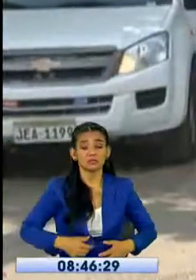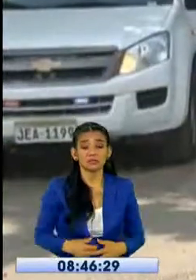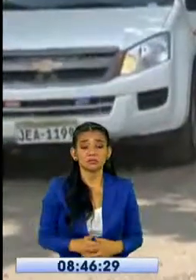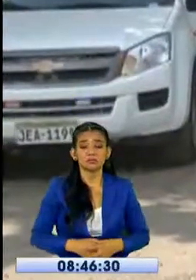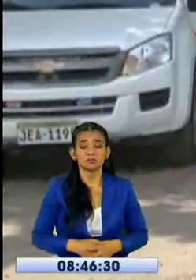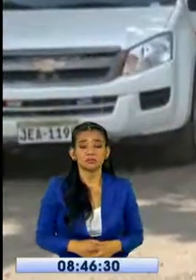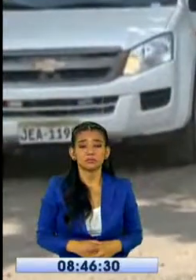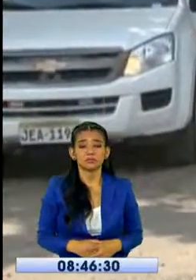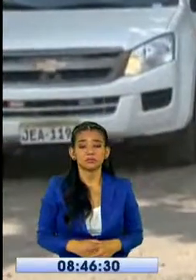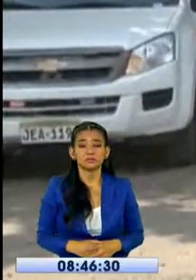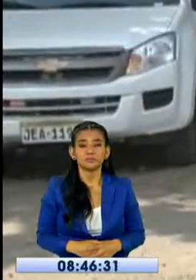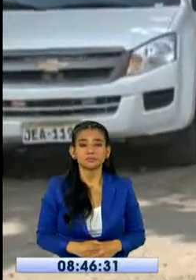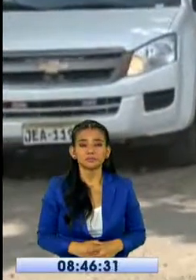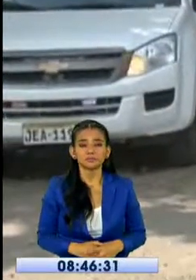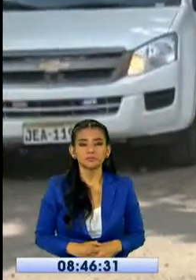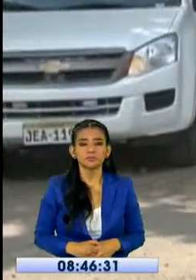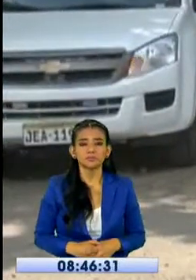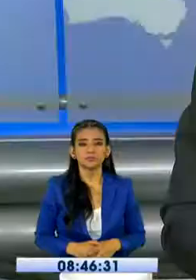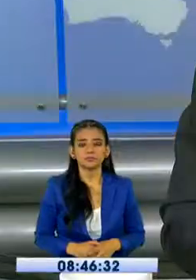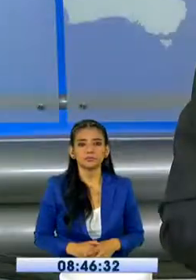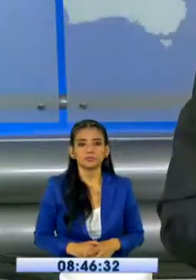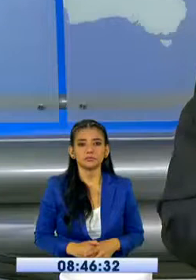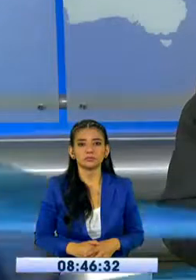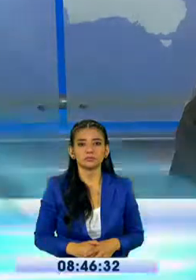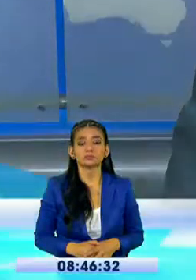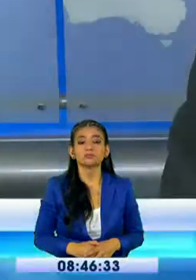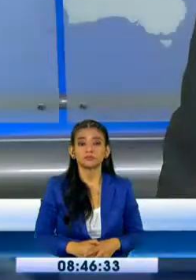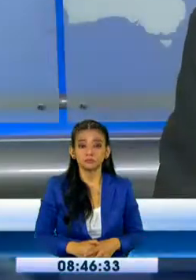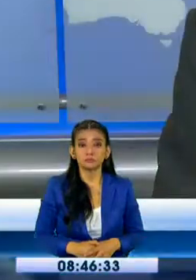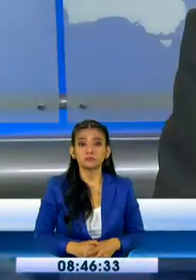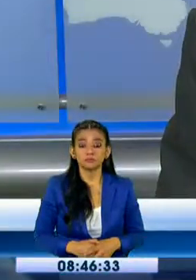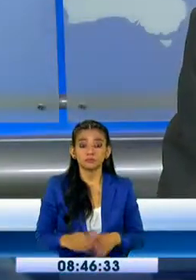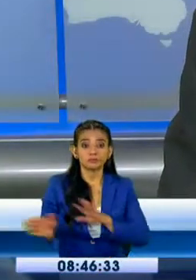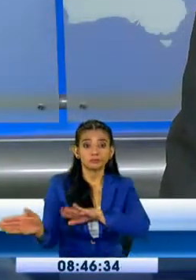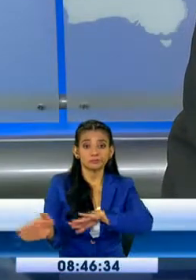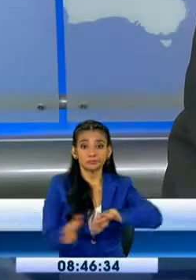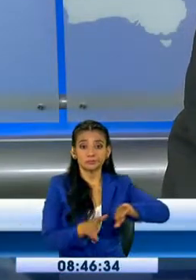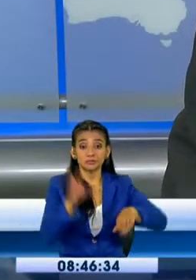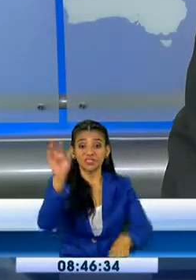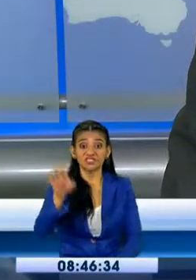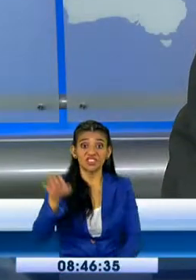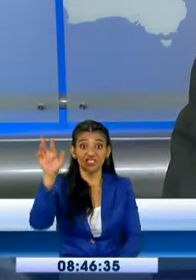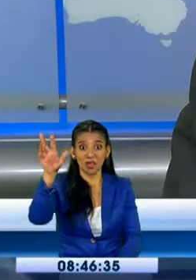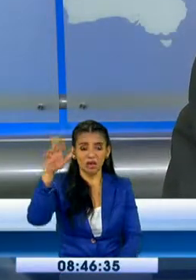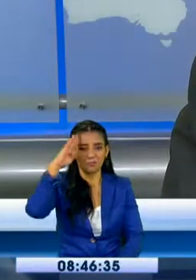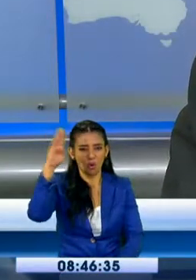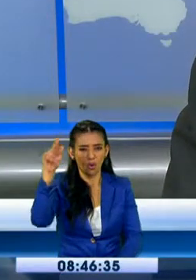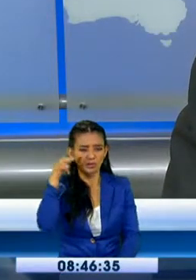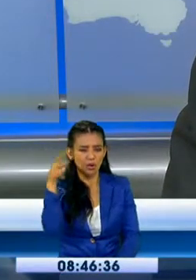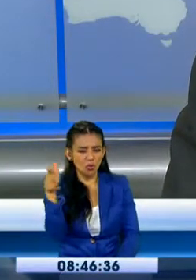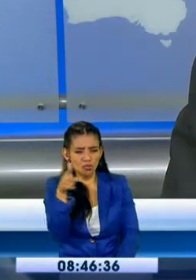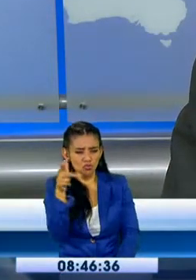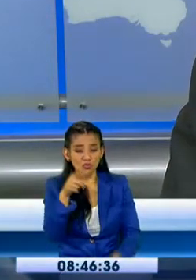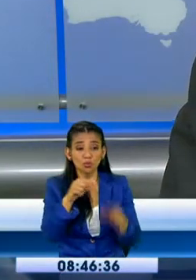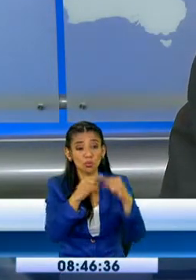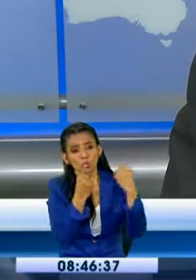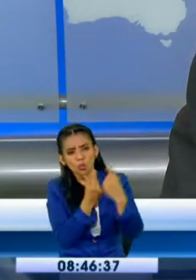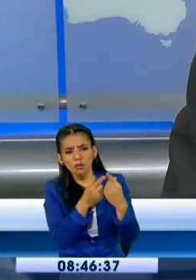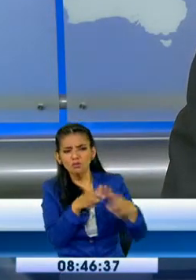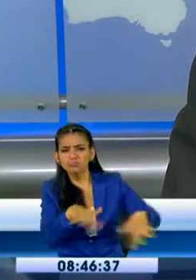la provincia de Sachi, le informó Gisela Moreira. Un video de seguimiento muestra cómo una de las organizaciones